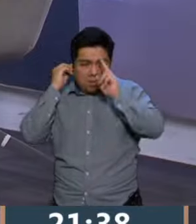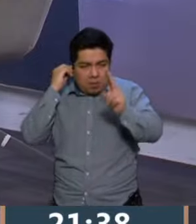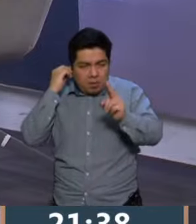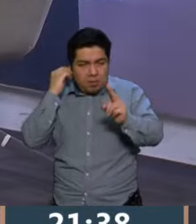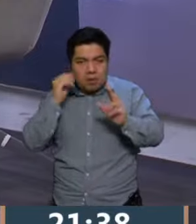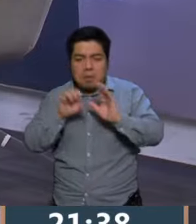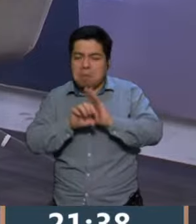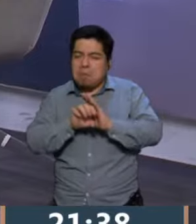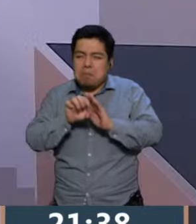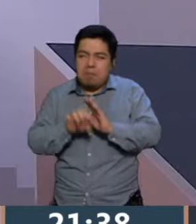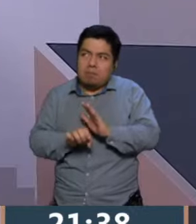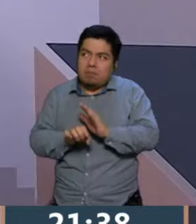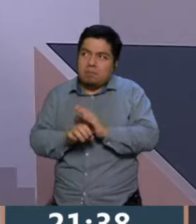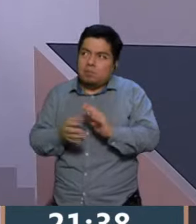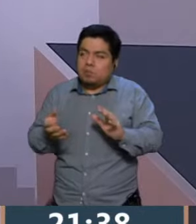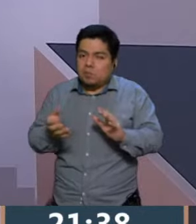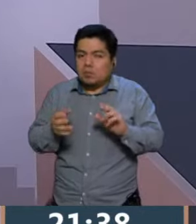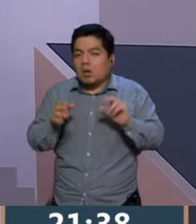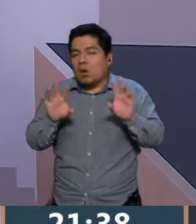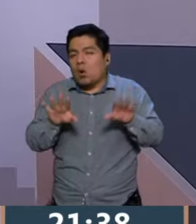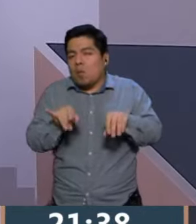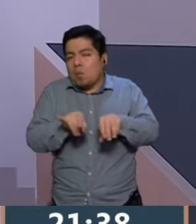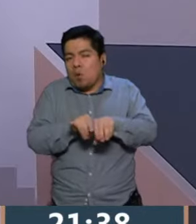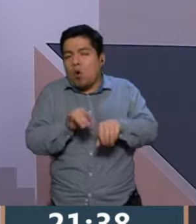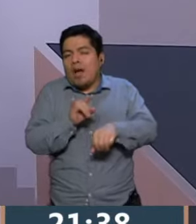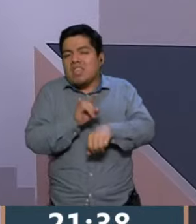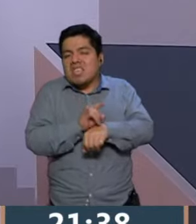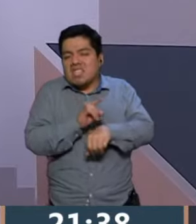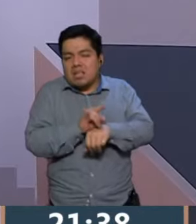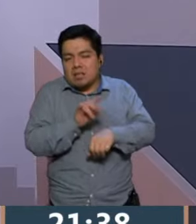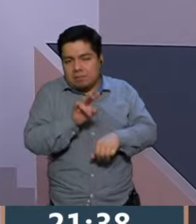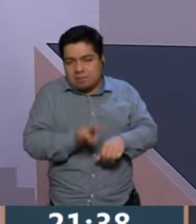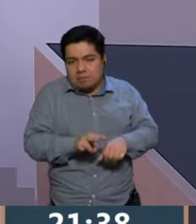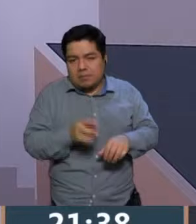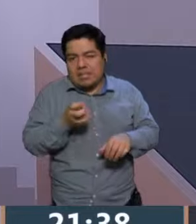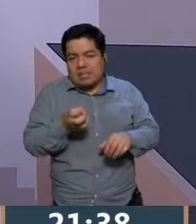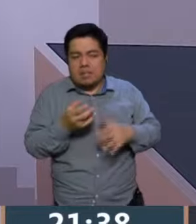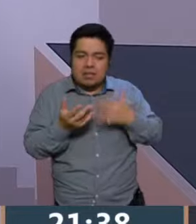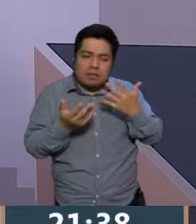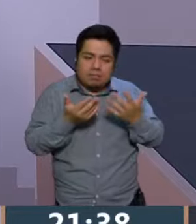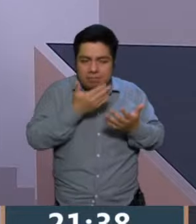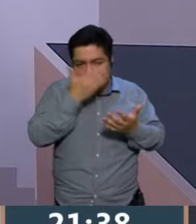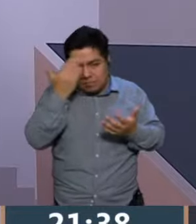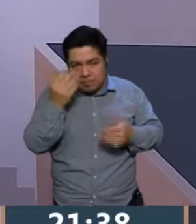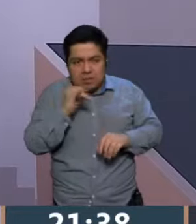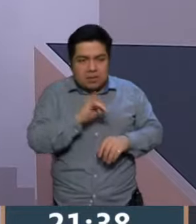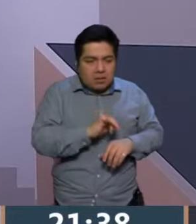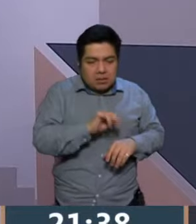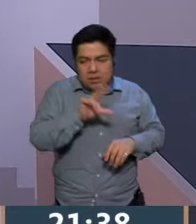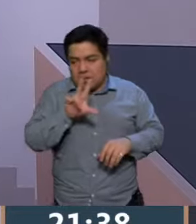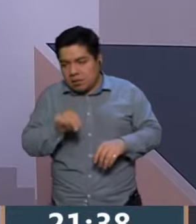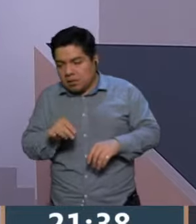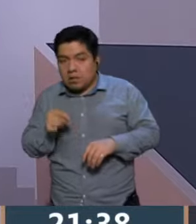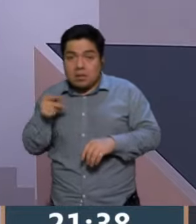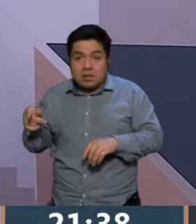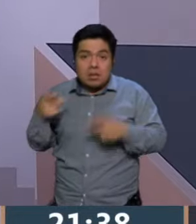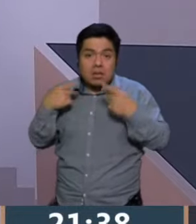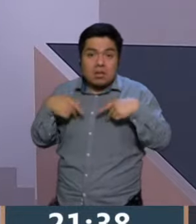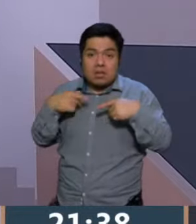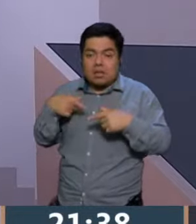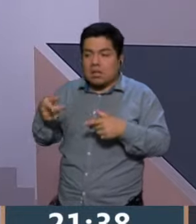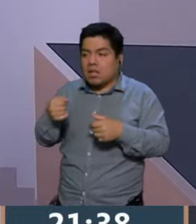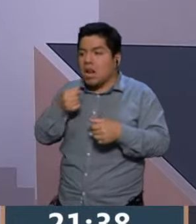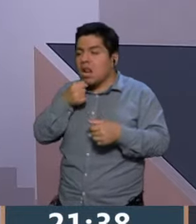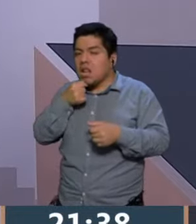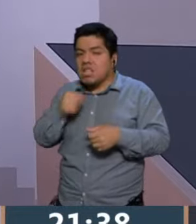pierde esta presunción de autenticidad, esta presunción de que realmente se trata de un periodismo